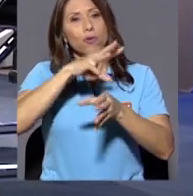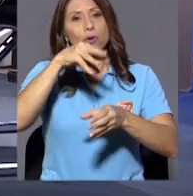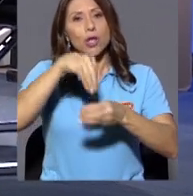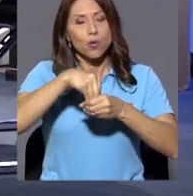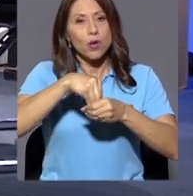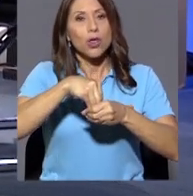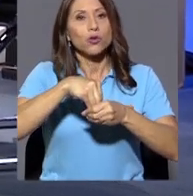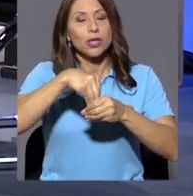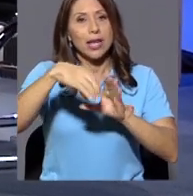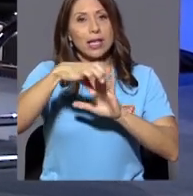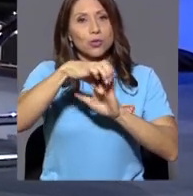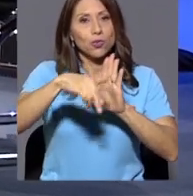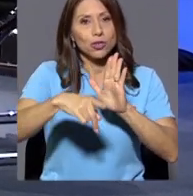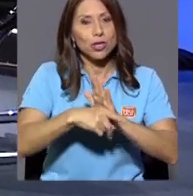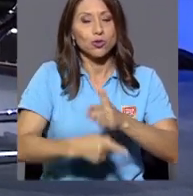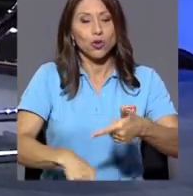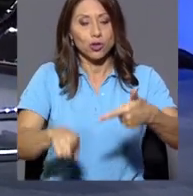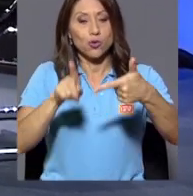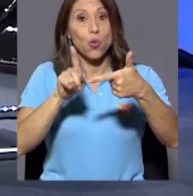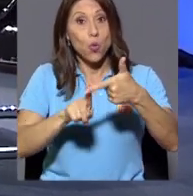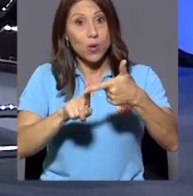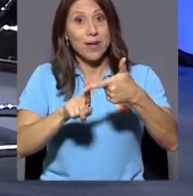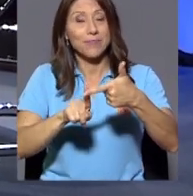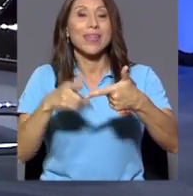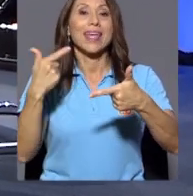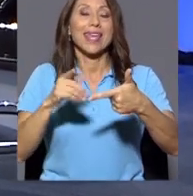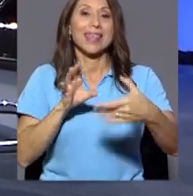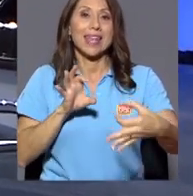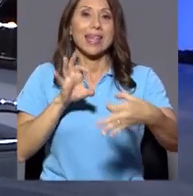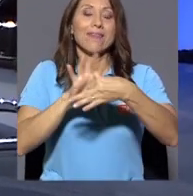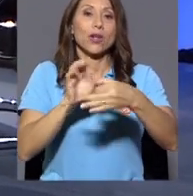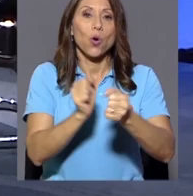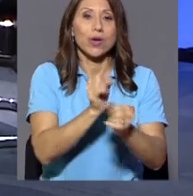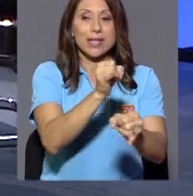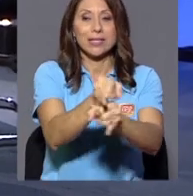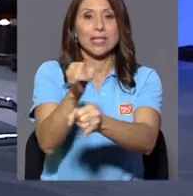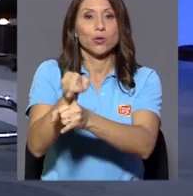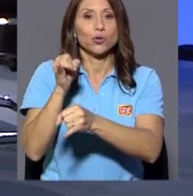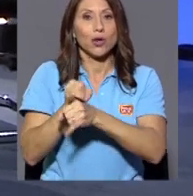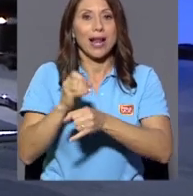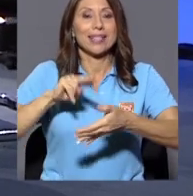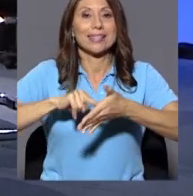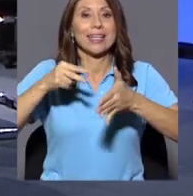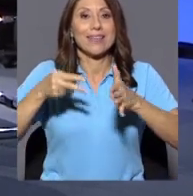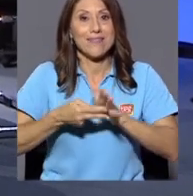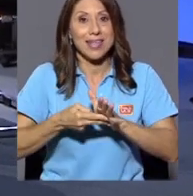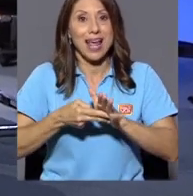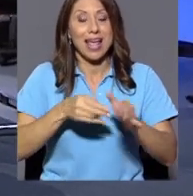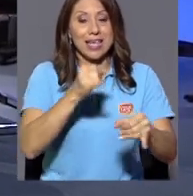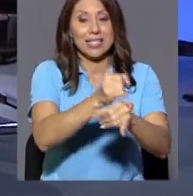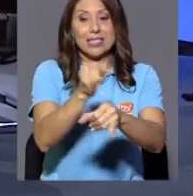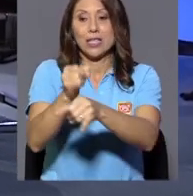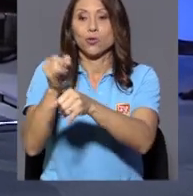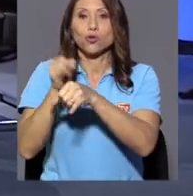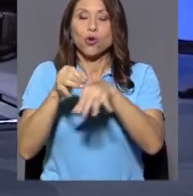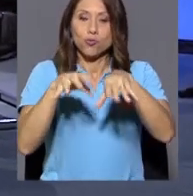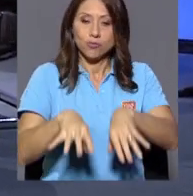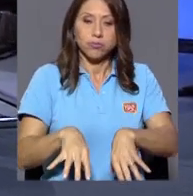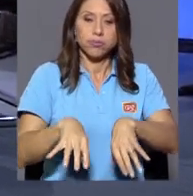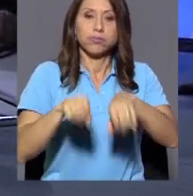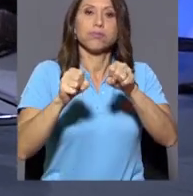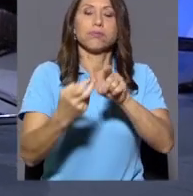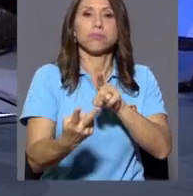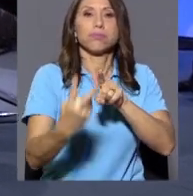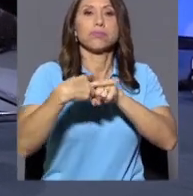constituciones una que tiene que ver con la institucional es decir que sea propia de eso la institución y lo ponga en